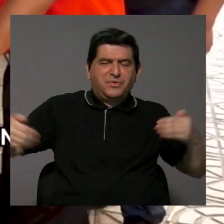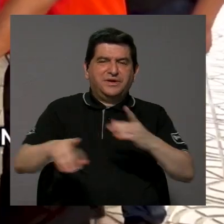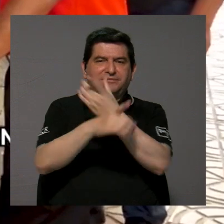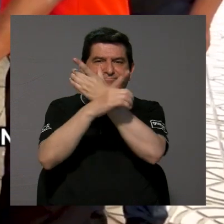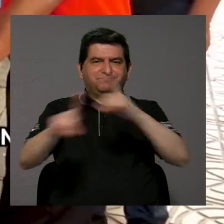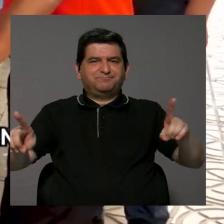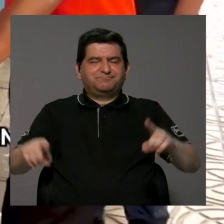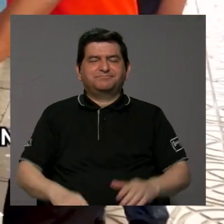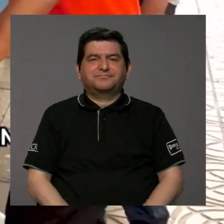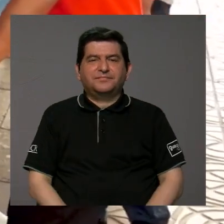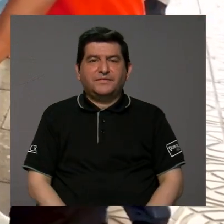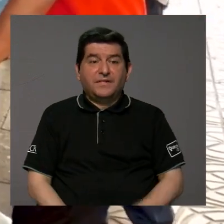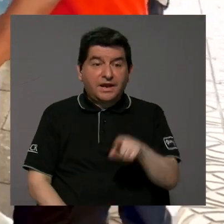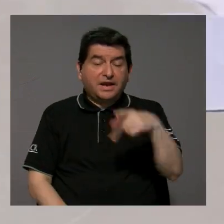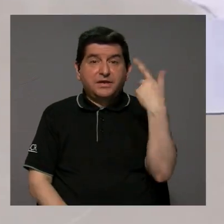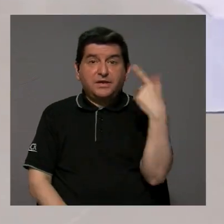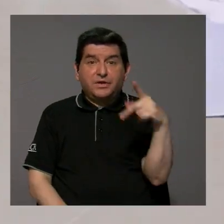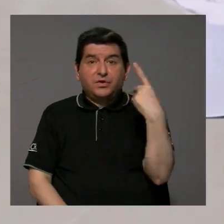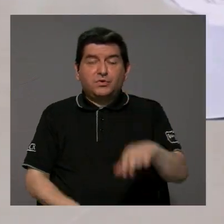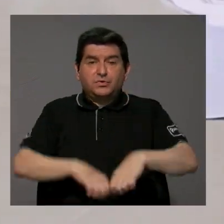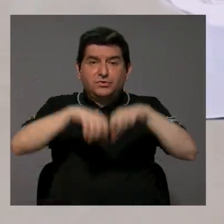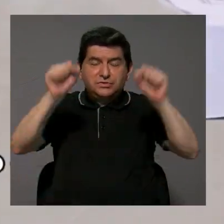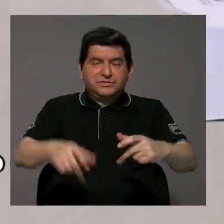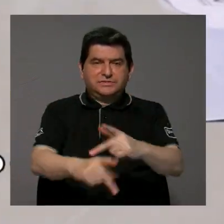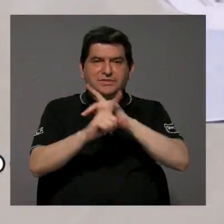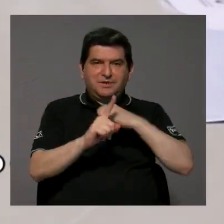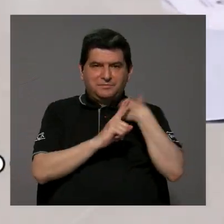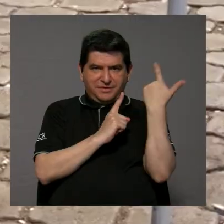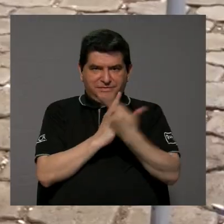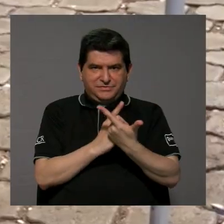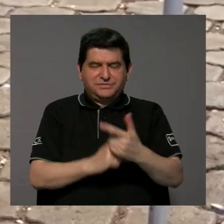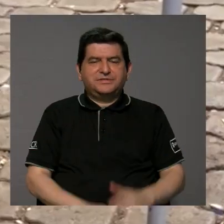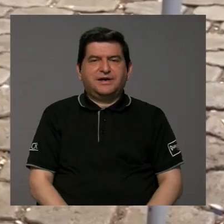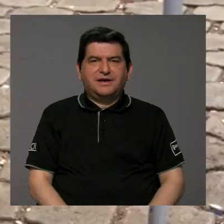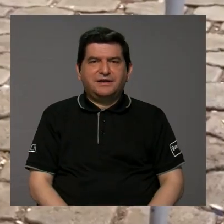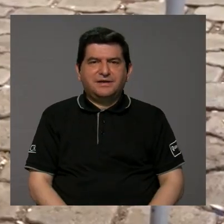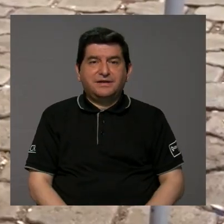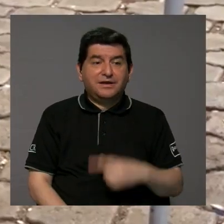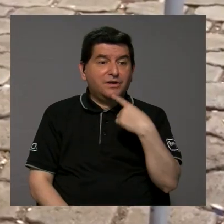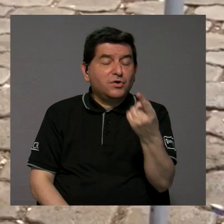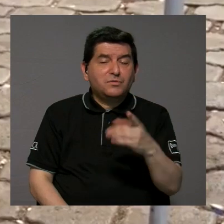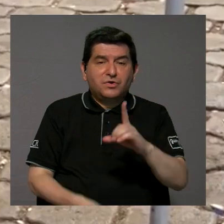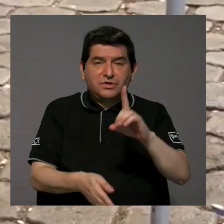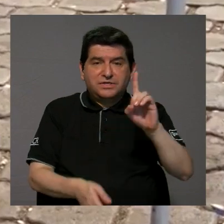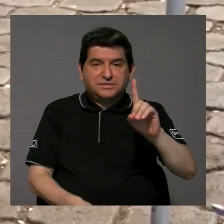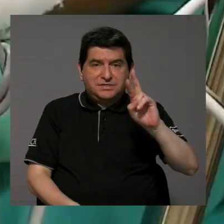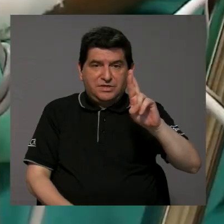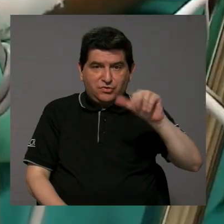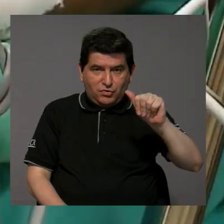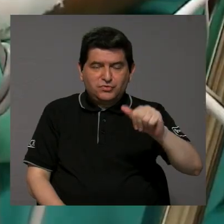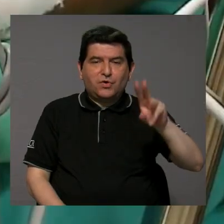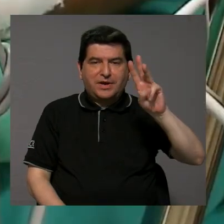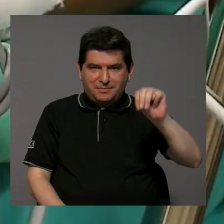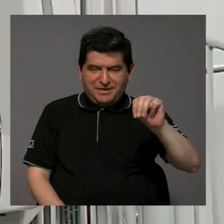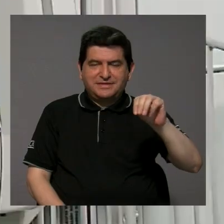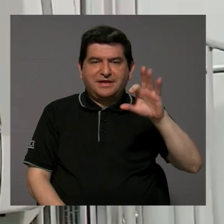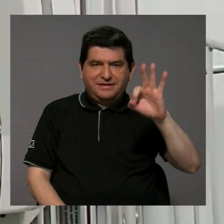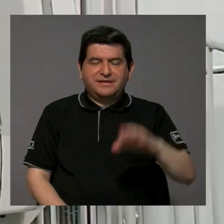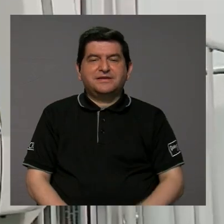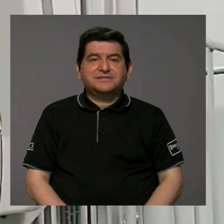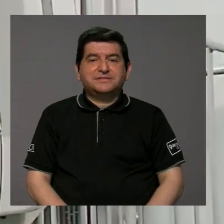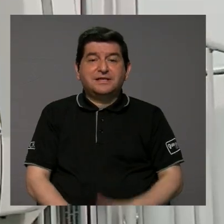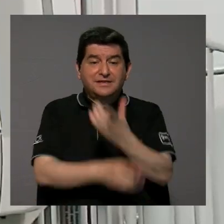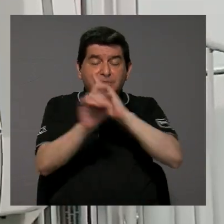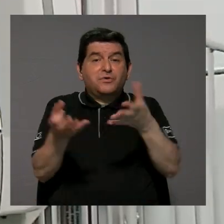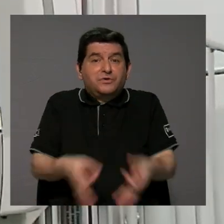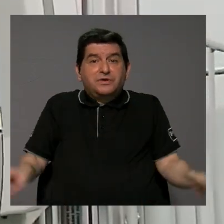democracia. Esto pone en peligro los sistemas de protección social, ya que, como apunta la doctora Martínez, la democracia es un factor